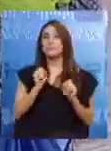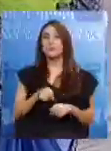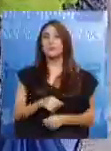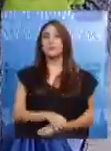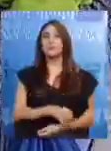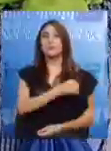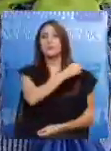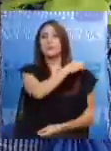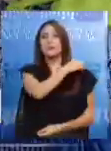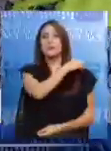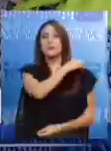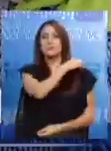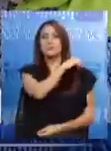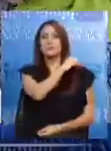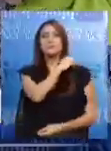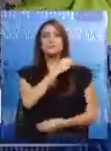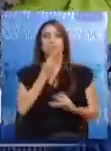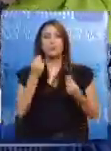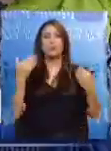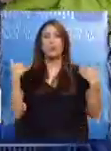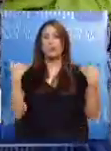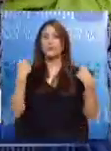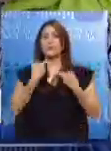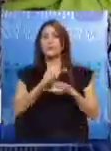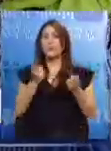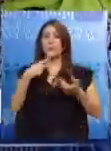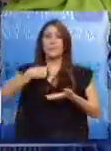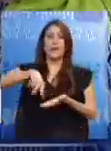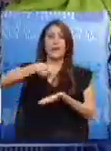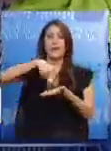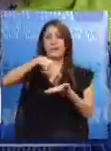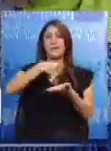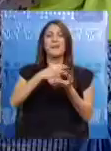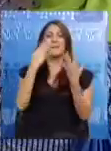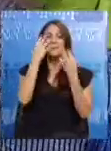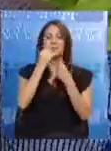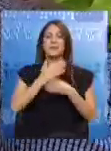reunión diferente, matizada con mucha alegría y hasta baile.